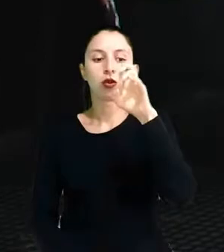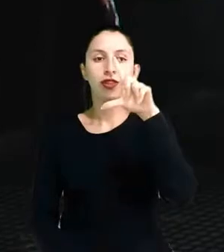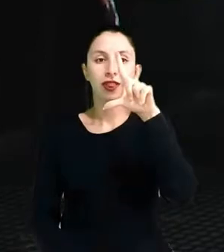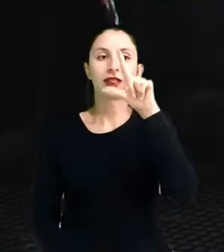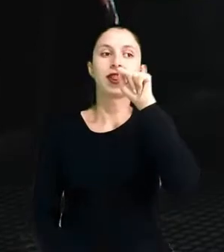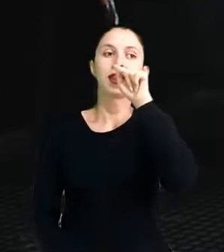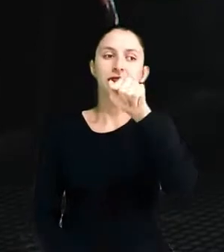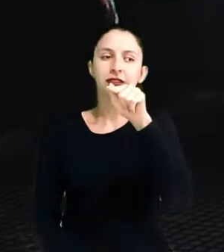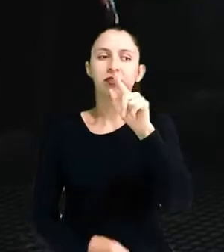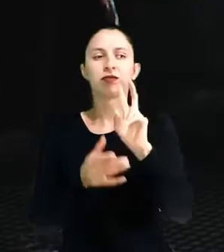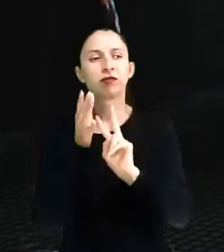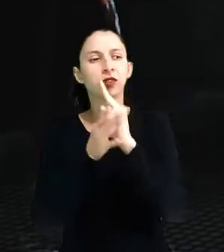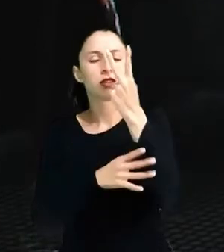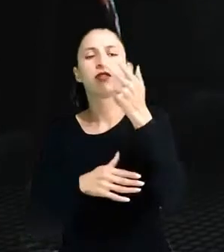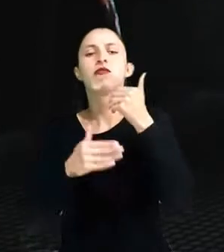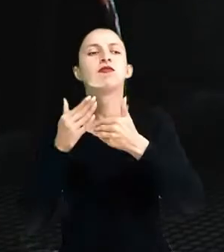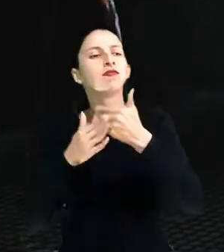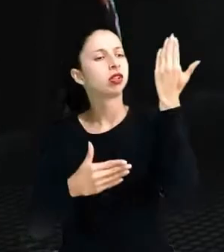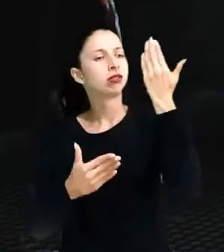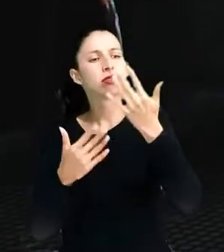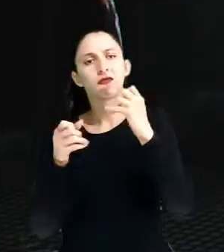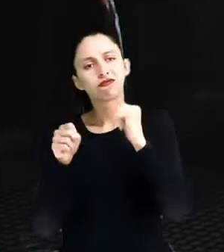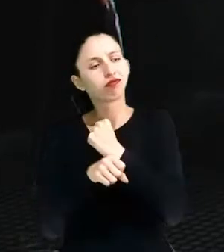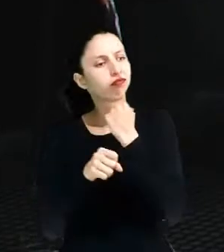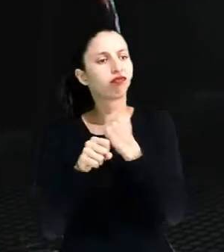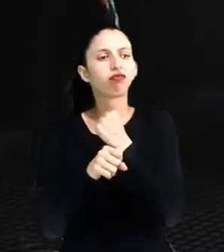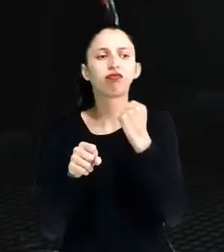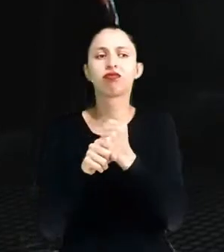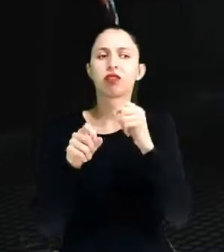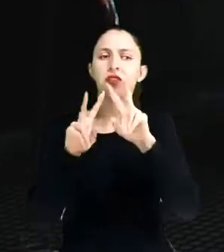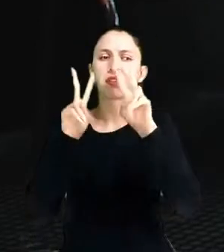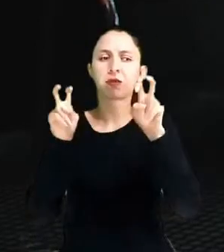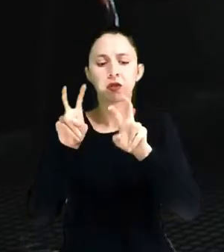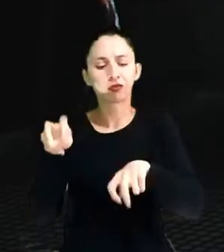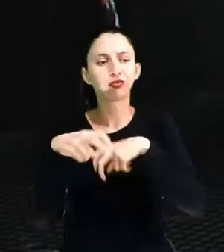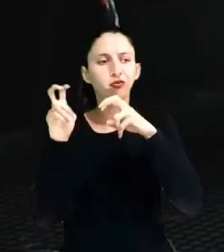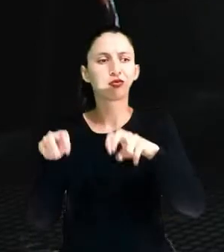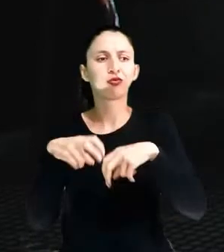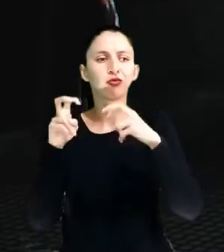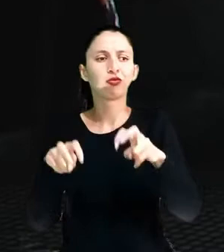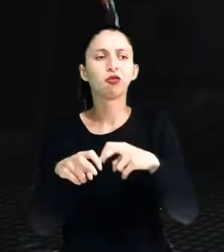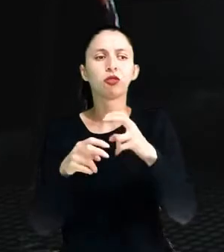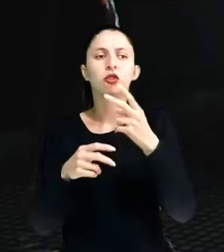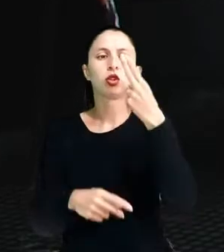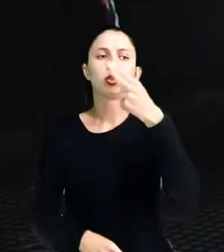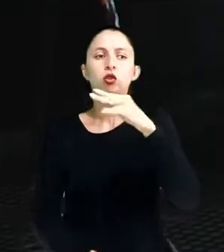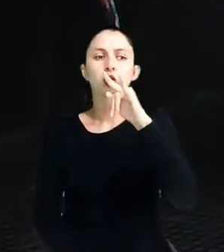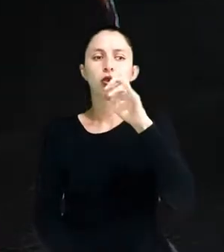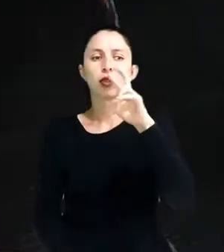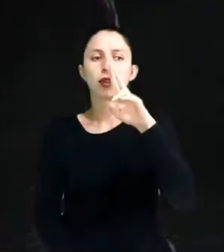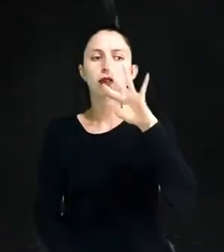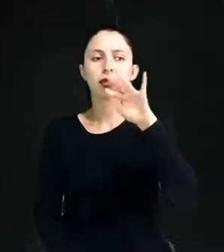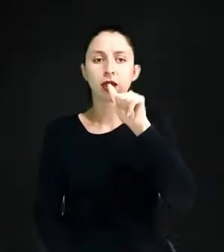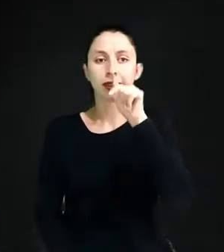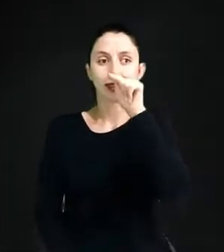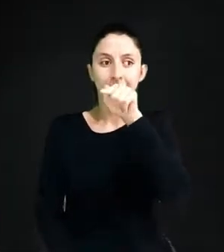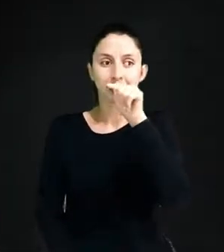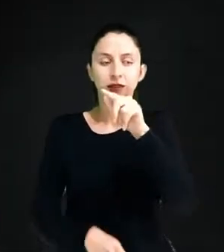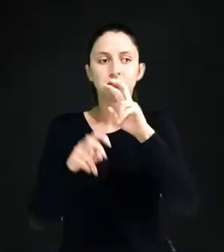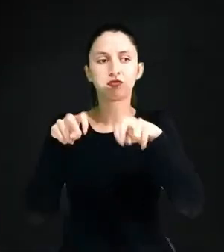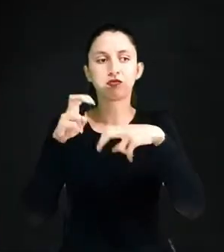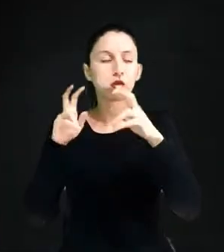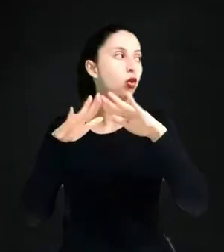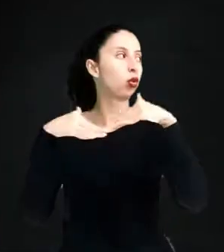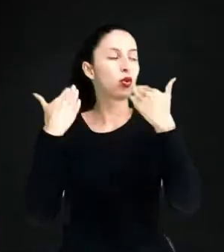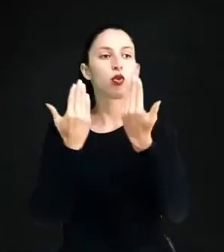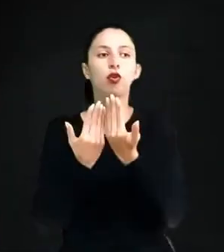cera, y mirábamos también la necesidad de empezar a trabajar un poquito más también la parte de cultivos. Entonces fue la huerta escolar